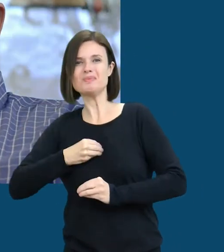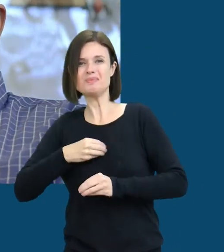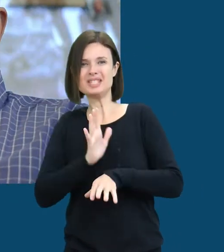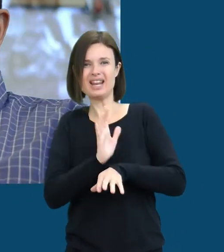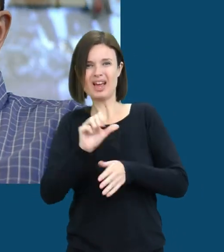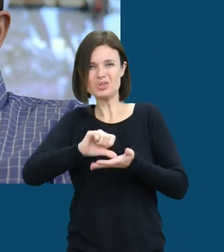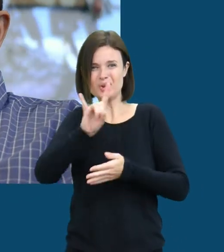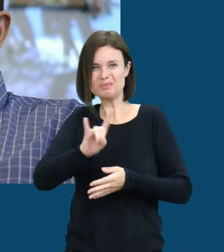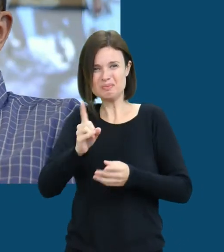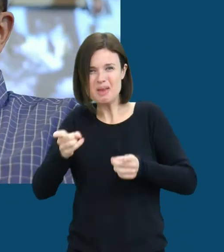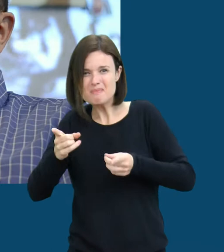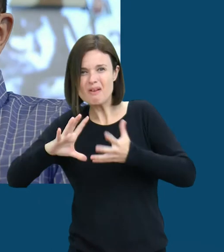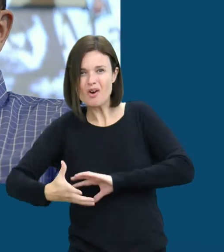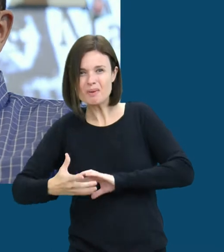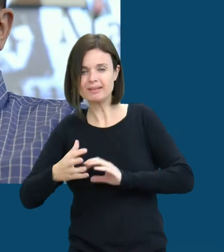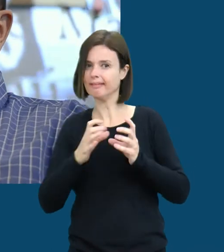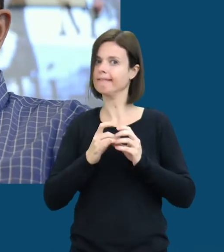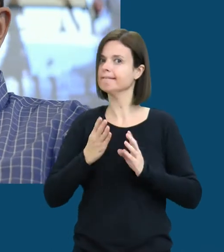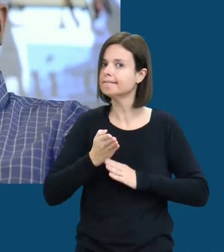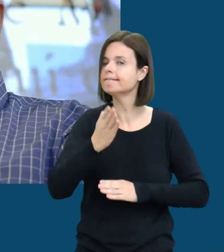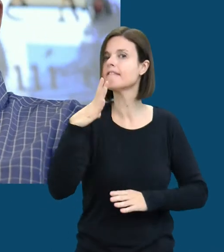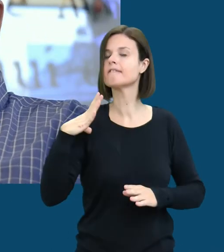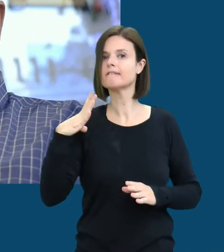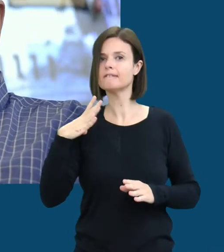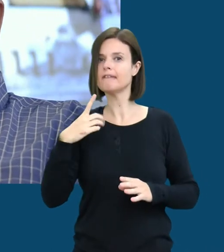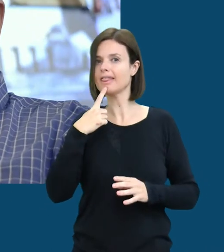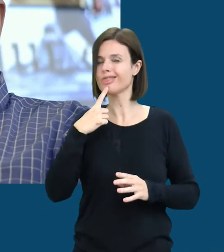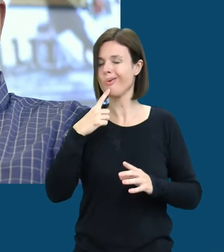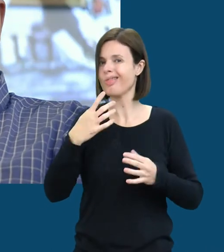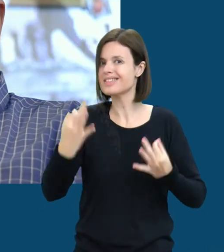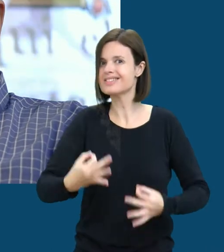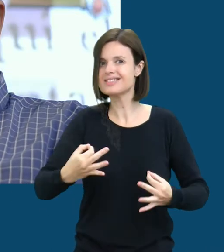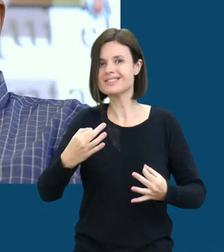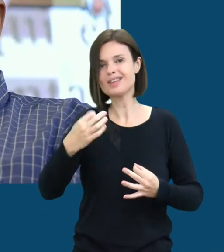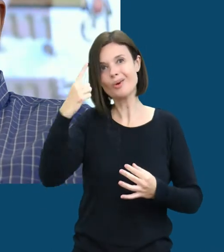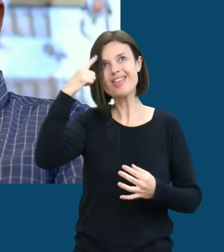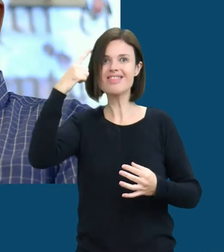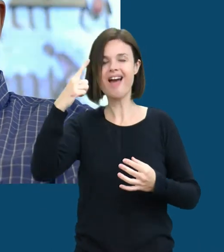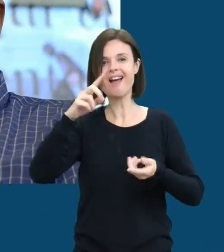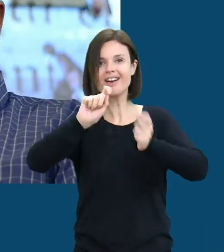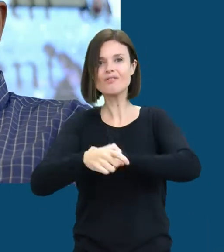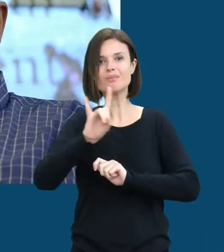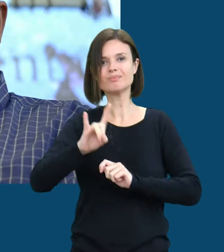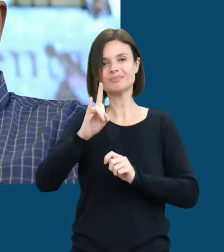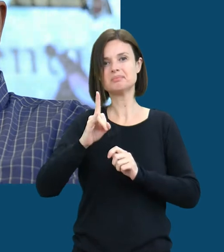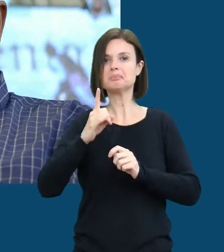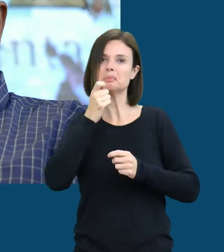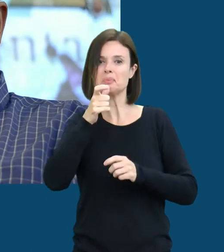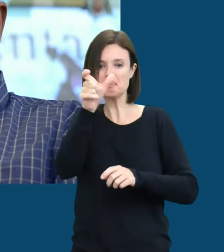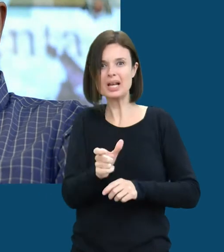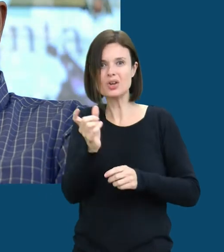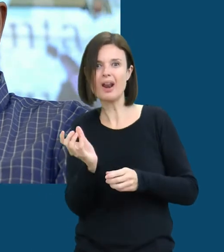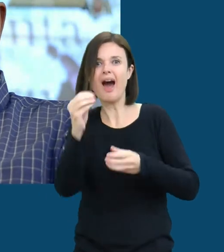no académicas. Me parece que todavía ahí hay un gran debate a dar, pero sin lugar a dudas recupera la tradición de la reforma de que toda persona que